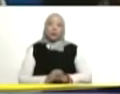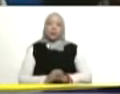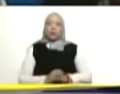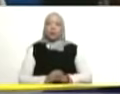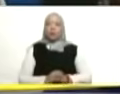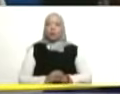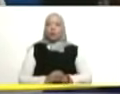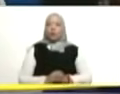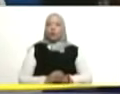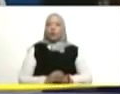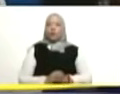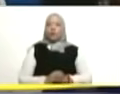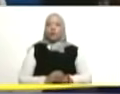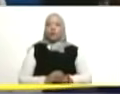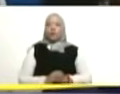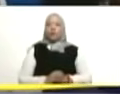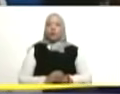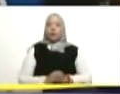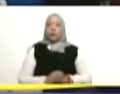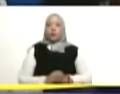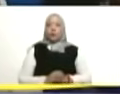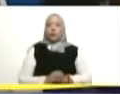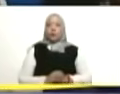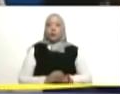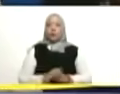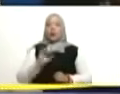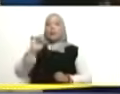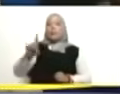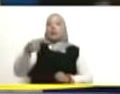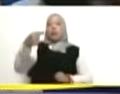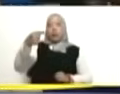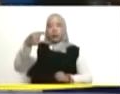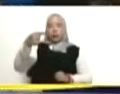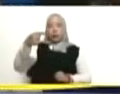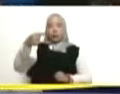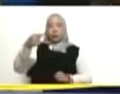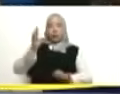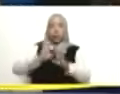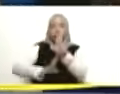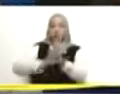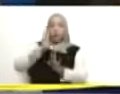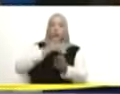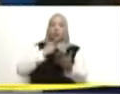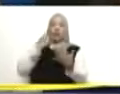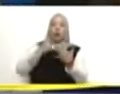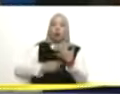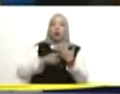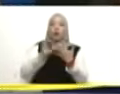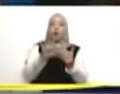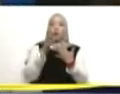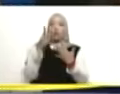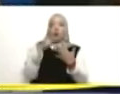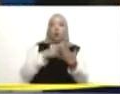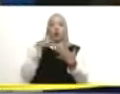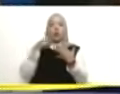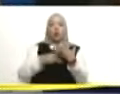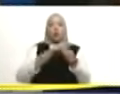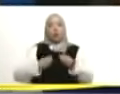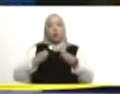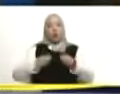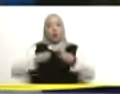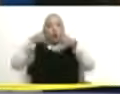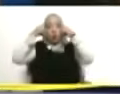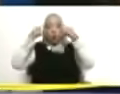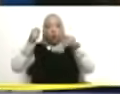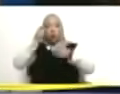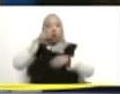en primer lugar, en el programa Vamos a Crecer, del quinto vértice Proyecto de Vida y Protección